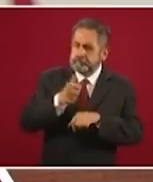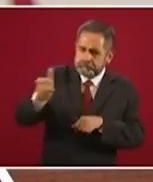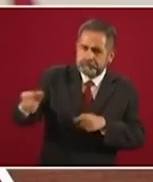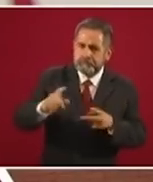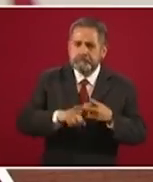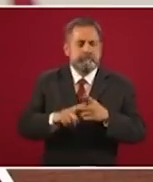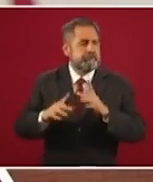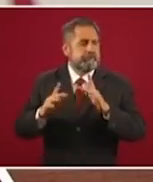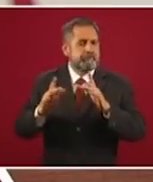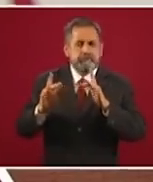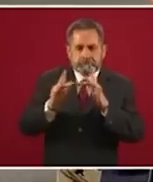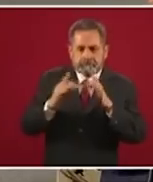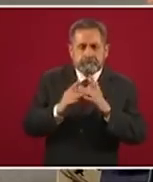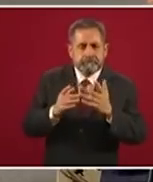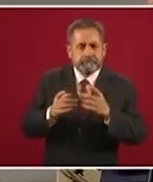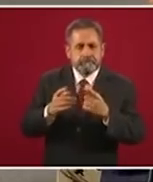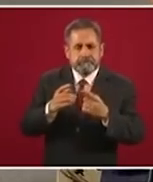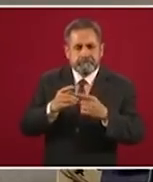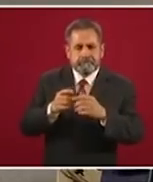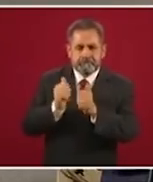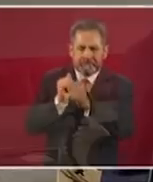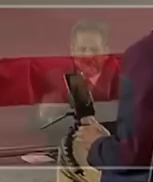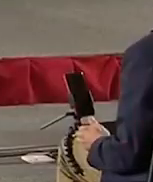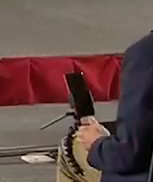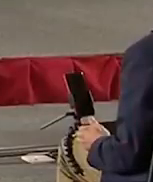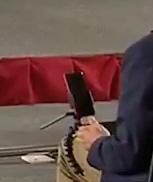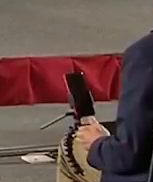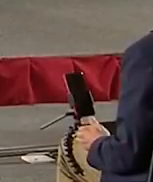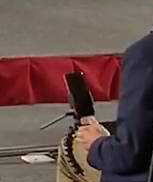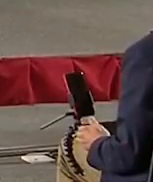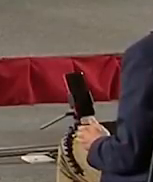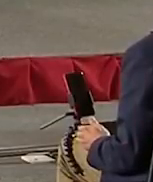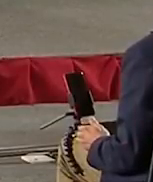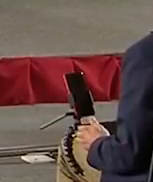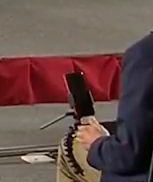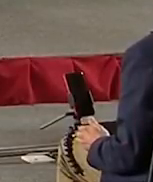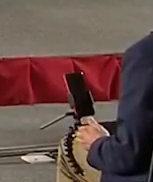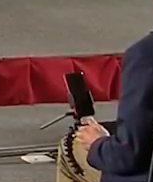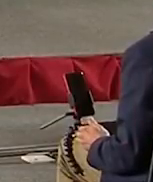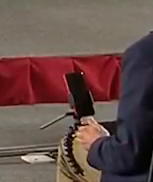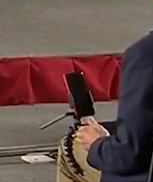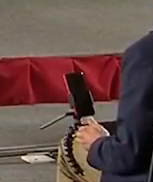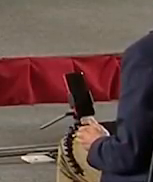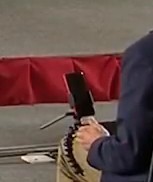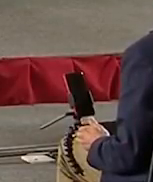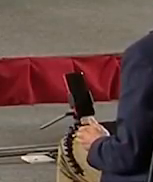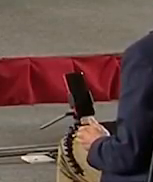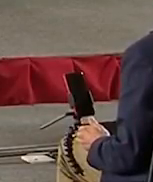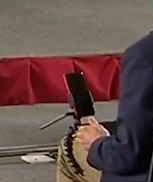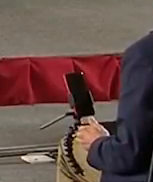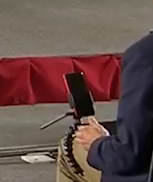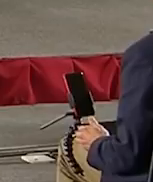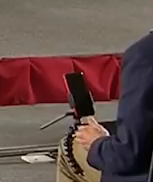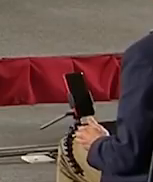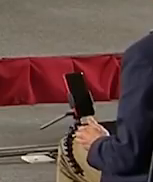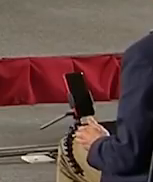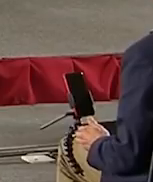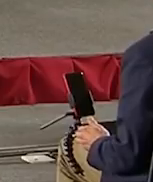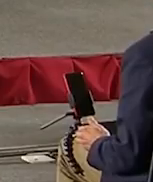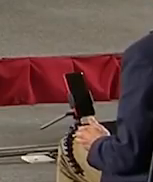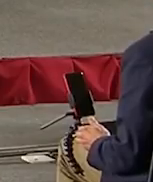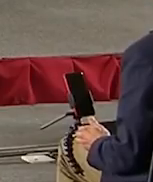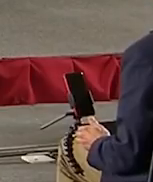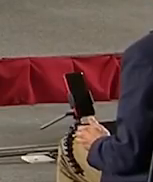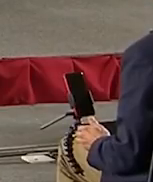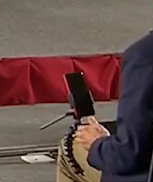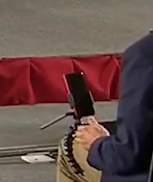de comunicación, digamos, en términos carreteras, que esté conectado el lugar, y también cuestiones de rezago social, porque a